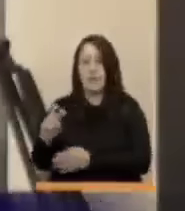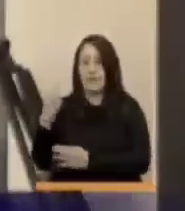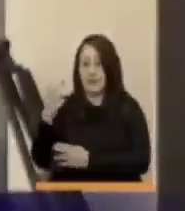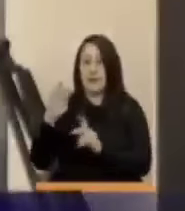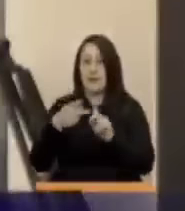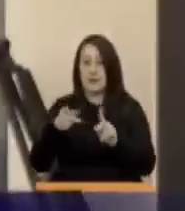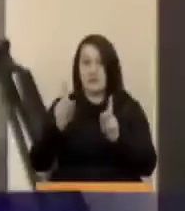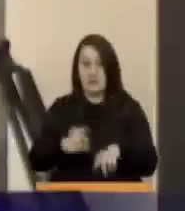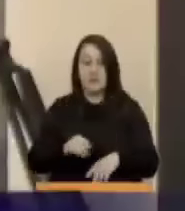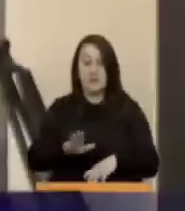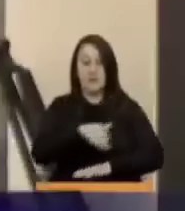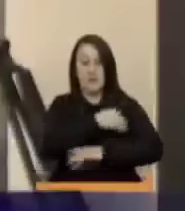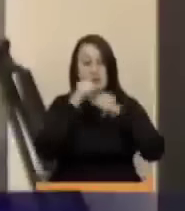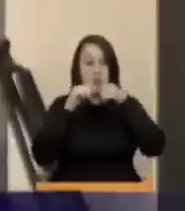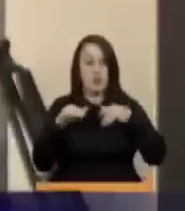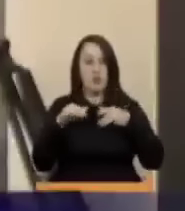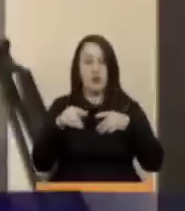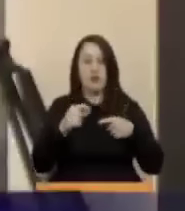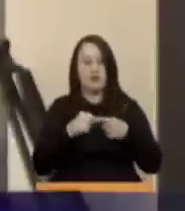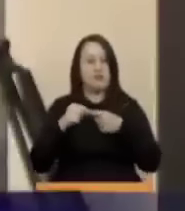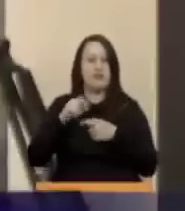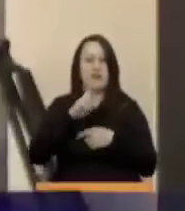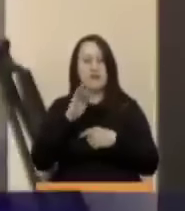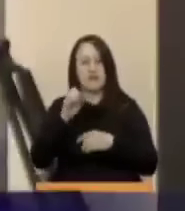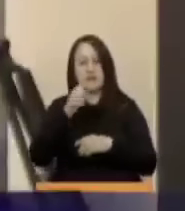la Fuerza Pública. Exclusivo RTBC Noticias.